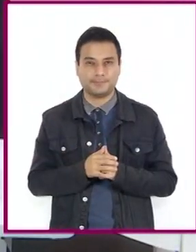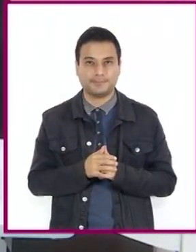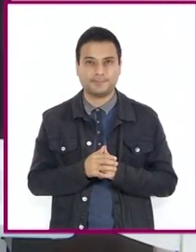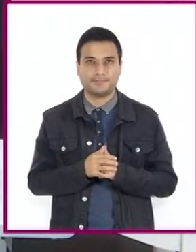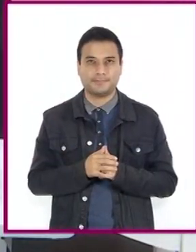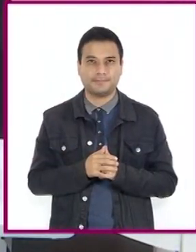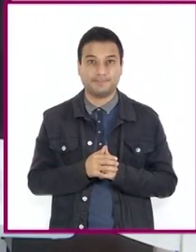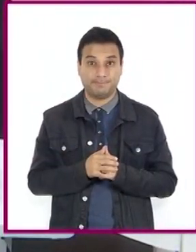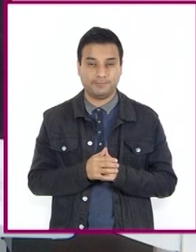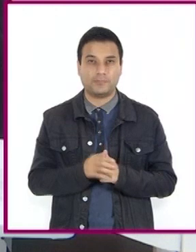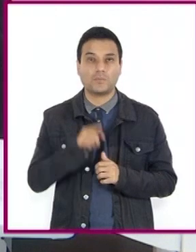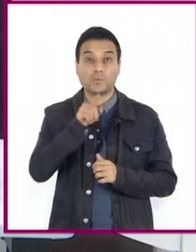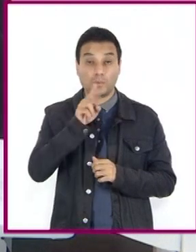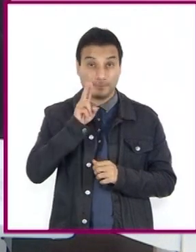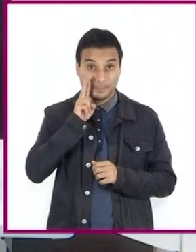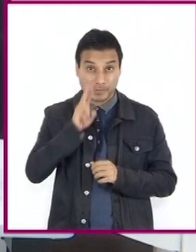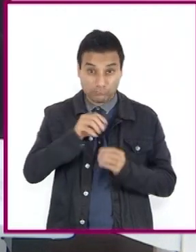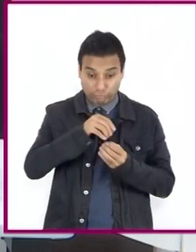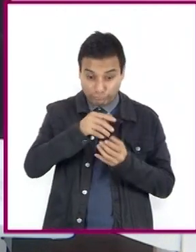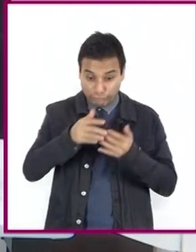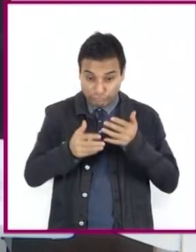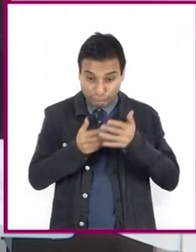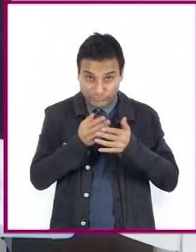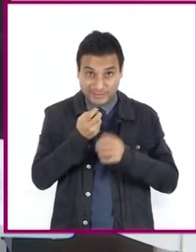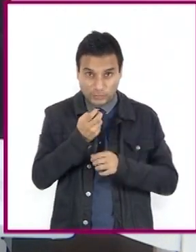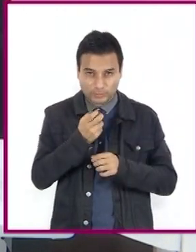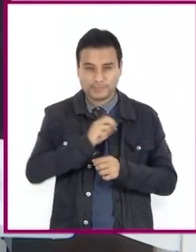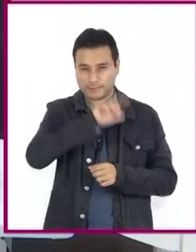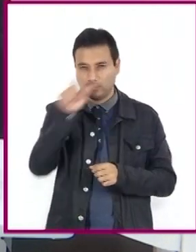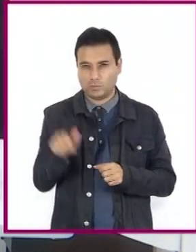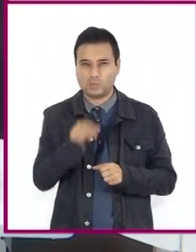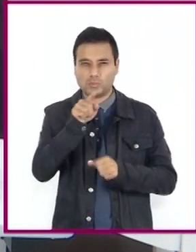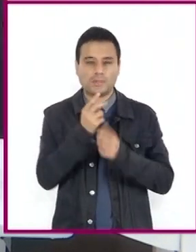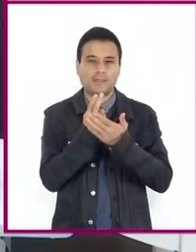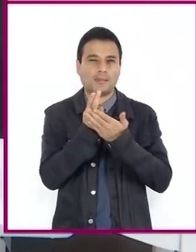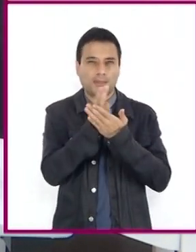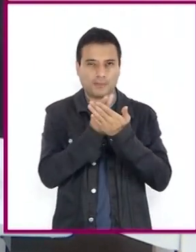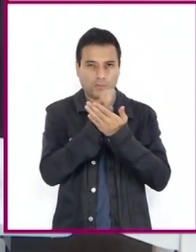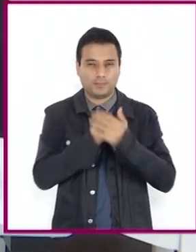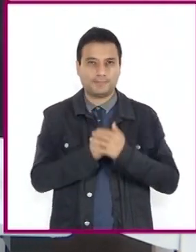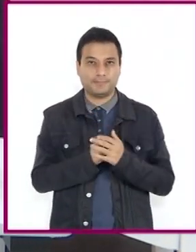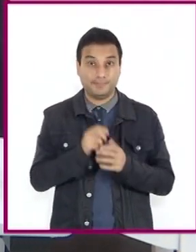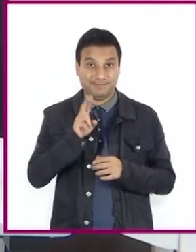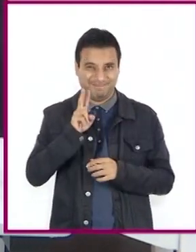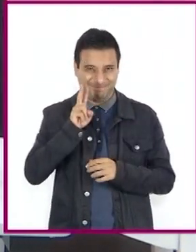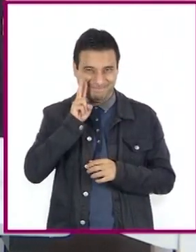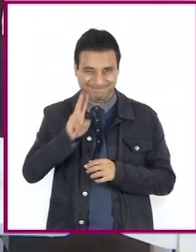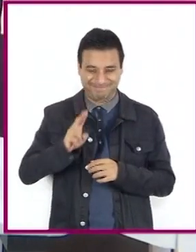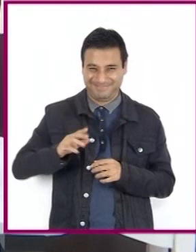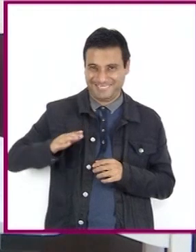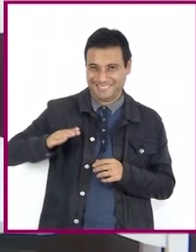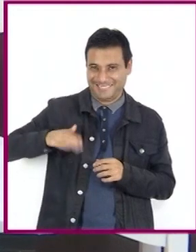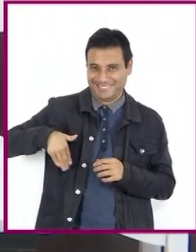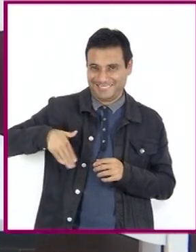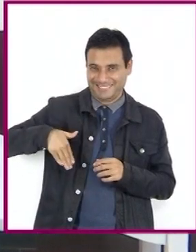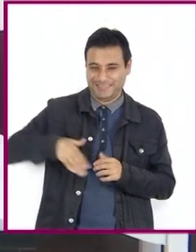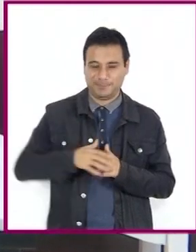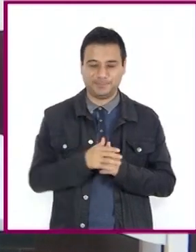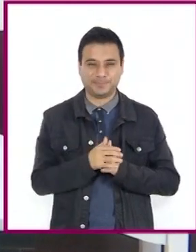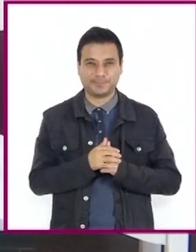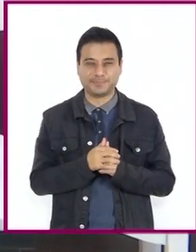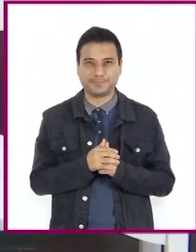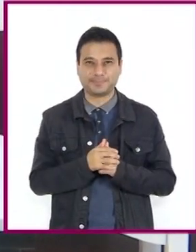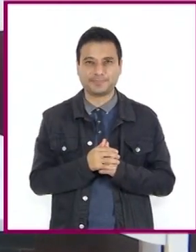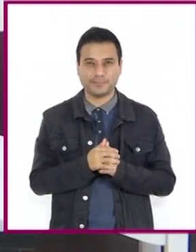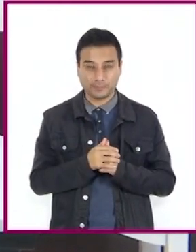sucedido durante la reacción con dibujos. Como pudieron observar, durante la actividad experimental, las manifestaciones de